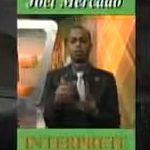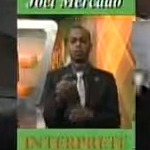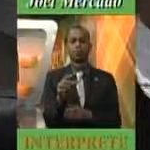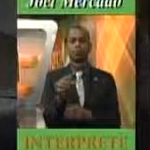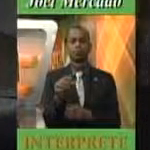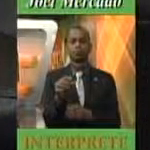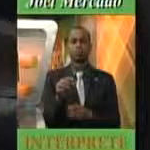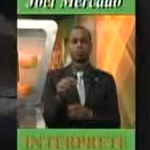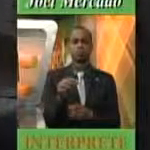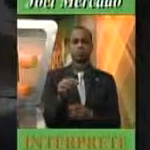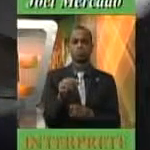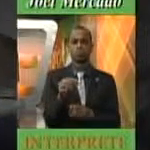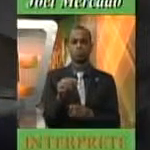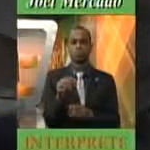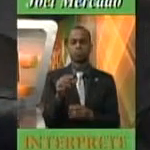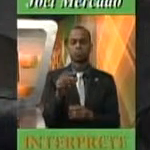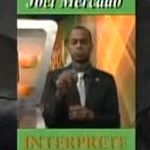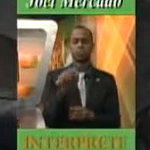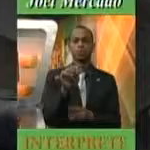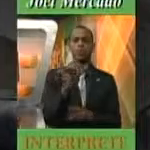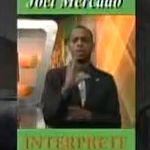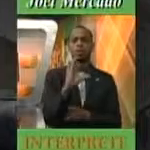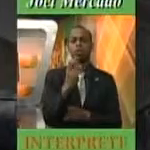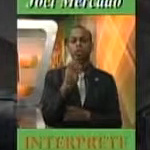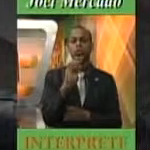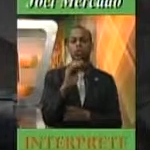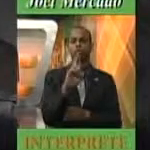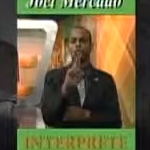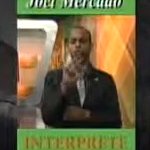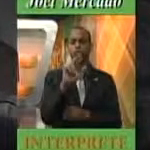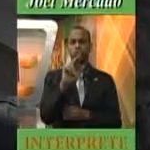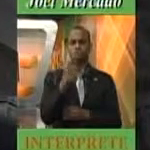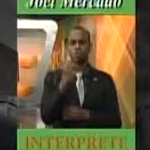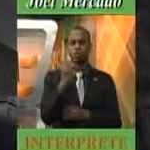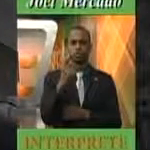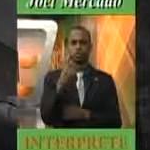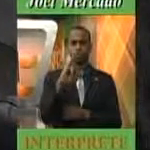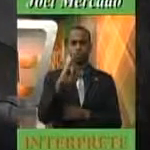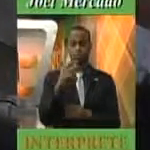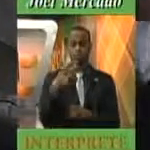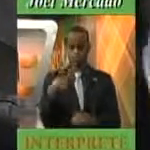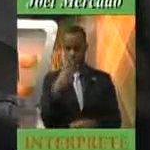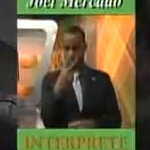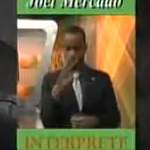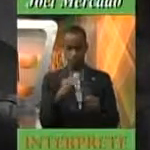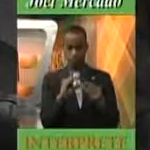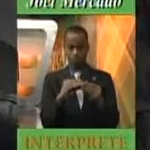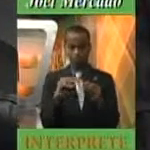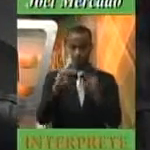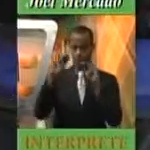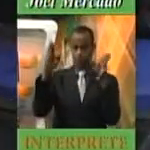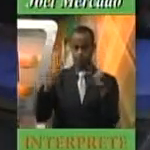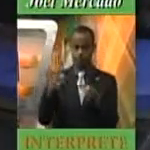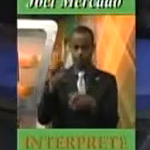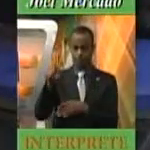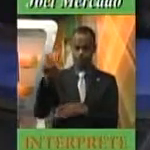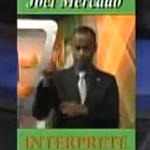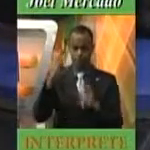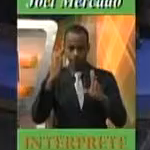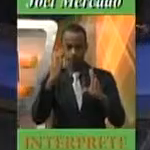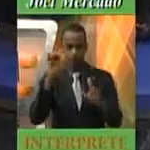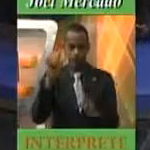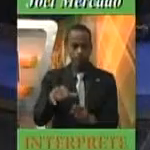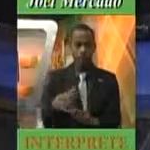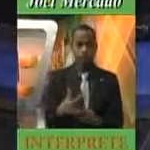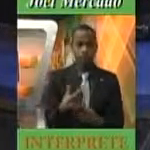con Gustavo Mejía Ricard. Y a mí nadie me lo tiene que contar, pero mucho menos al ministro que tendría que ver con